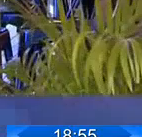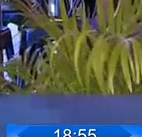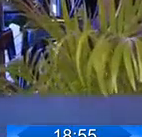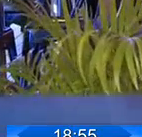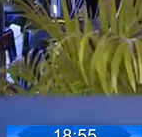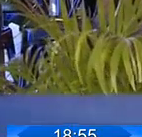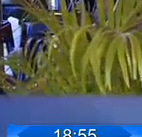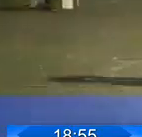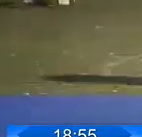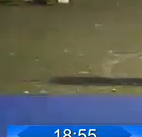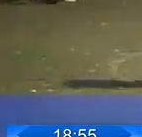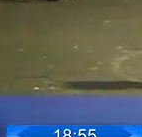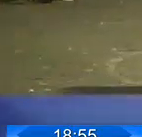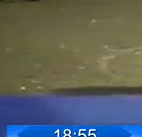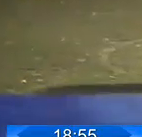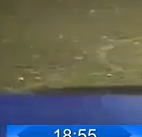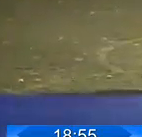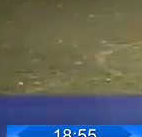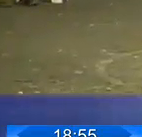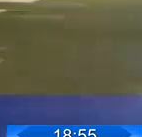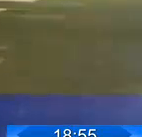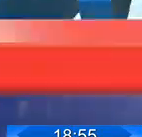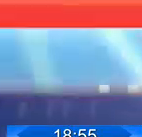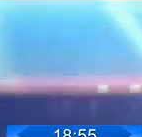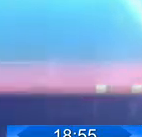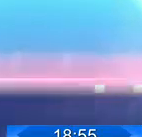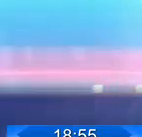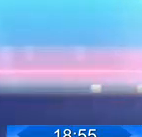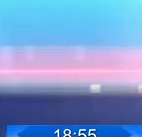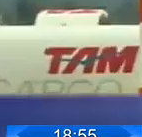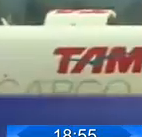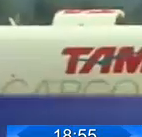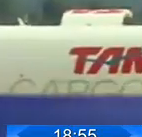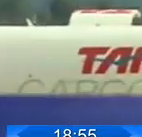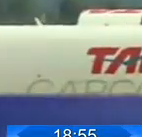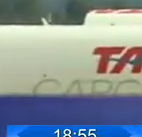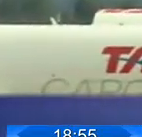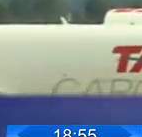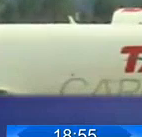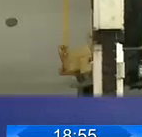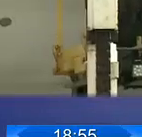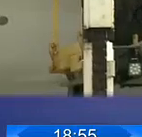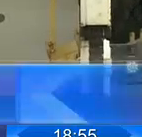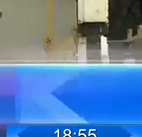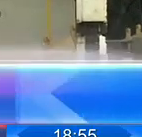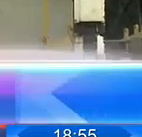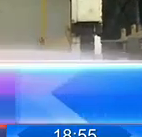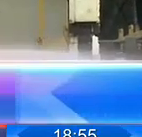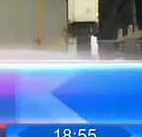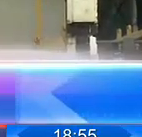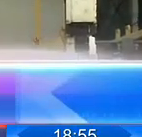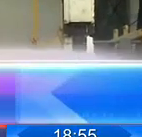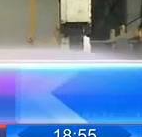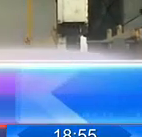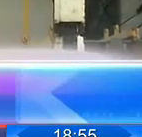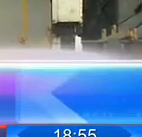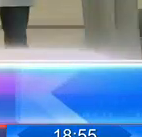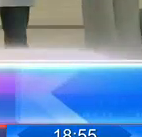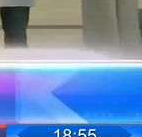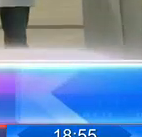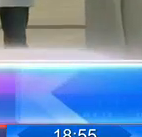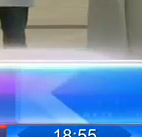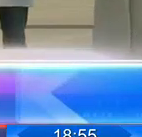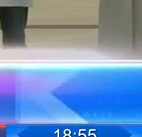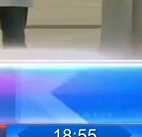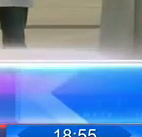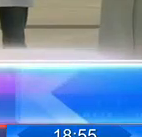rige desde el viernes 5 de febrero. Gobierno no tiene fecha para la llegada de un nuevo lote de vacunas contra